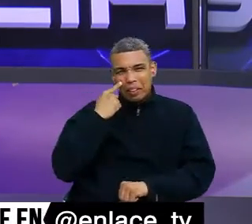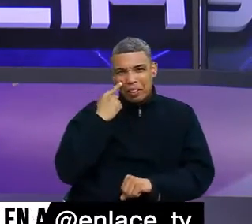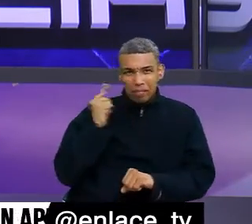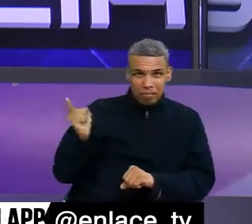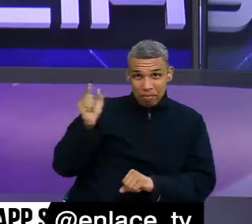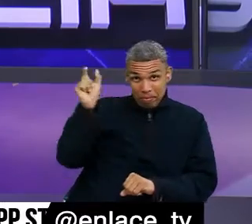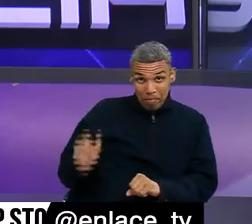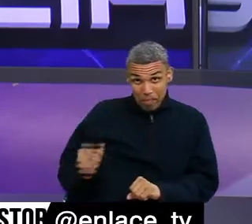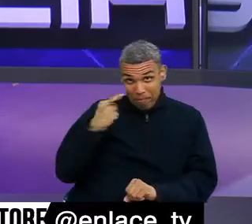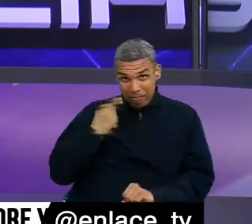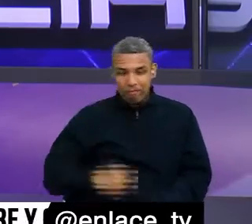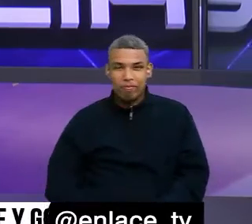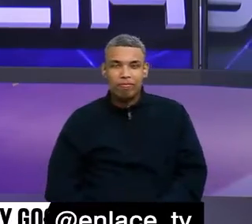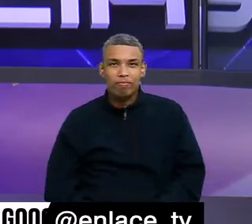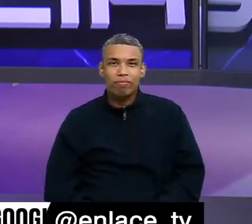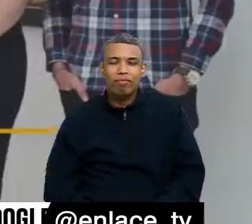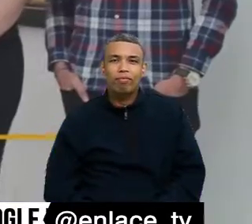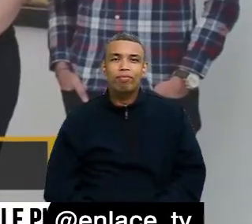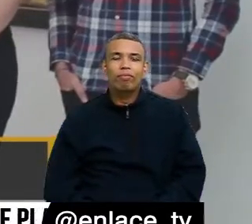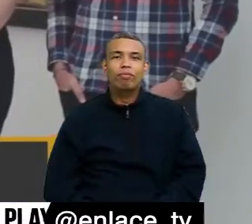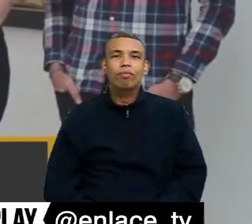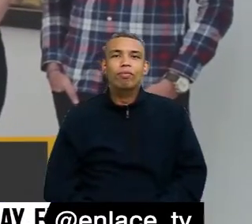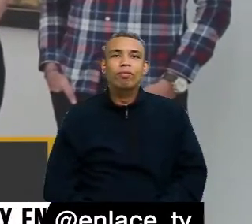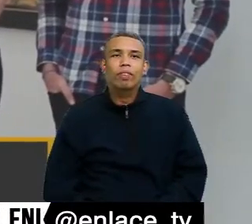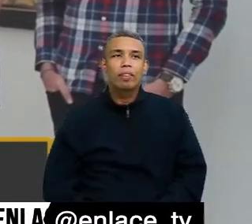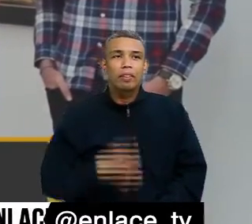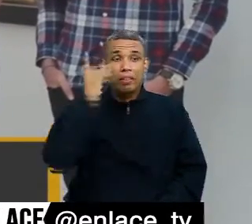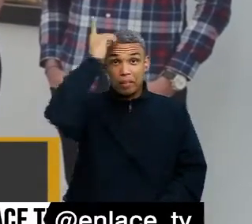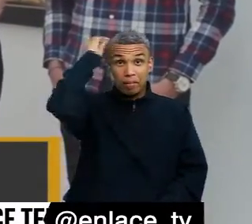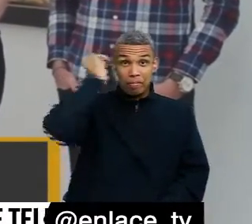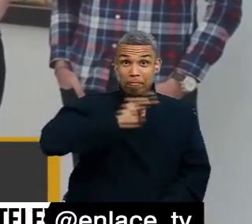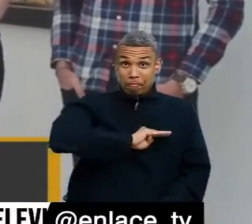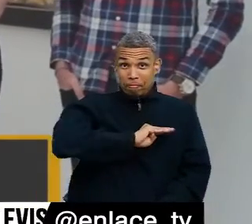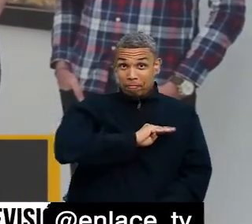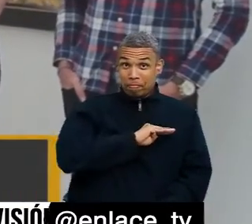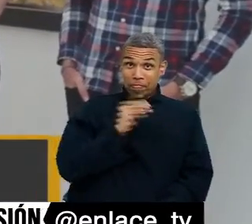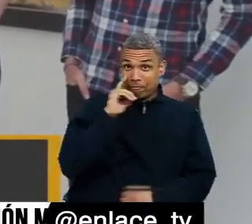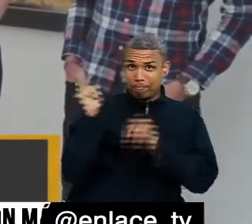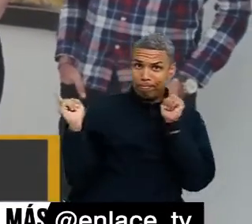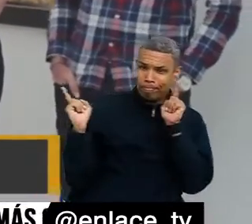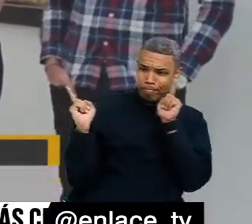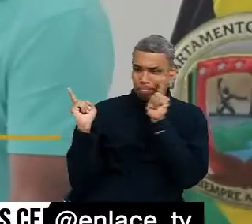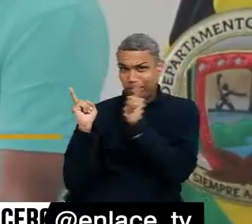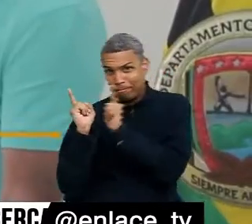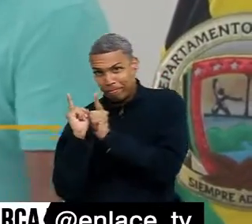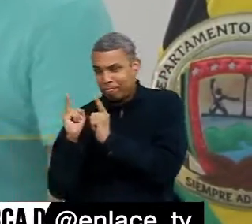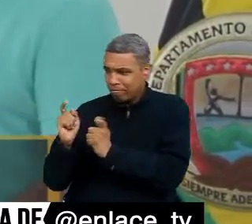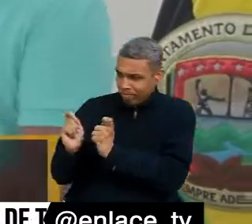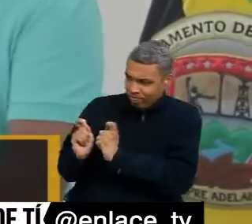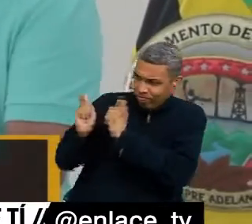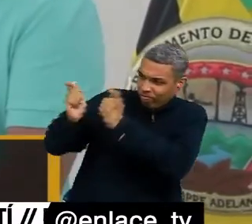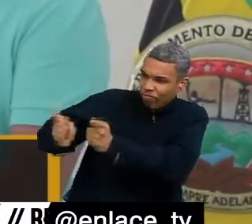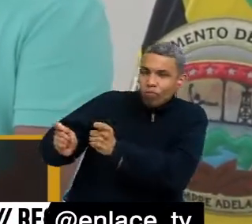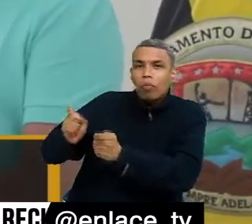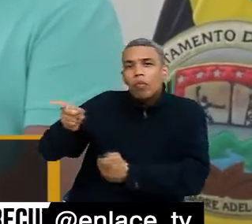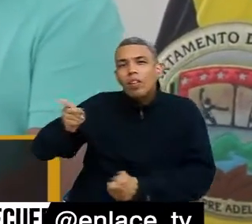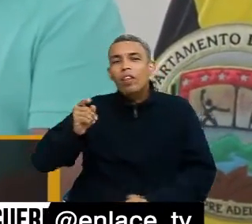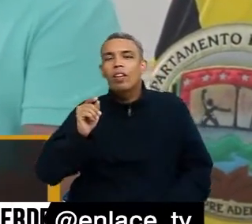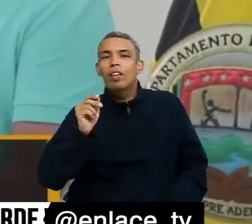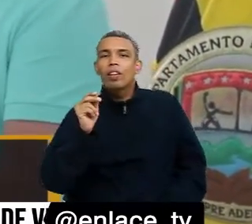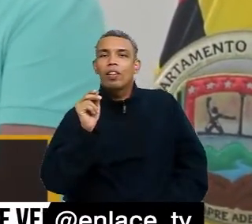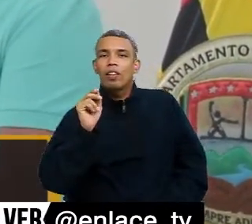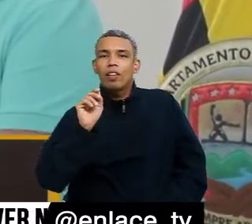Industrial de Santander. El alcalde de Barranca Bermeja, Darío Echeverry Serrano, presidió la ceremonia de posesión del médico Ernesto Vera